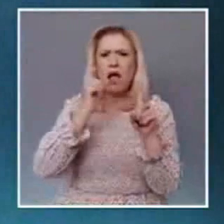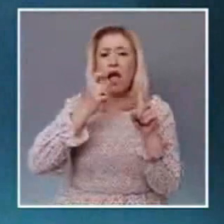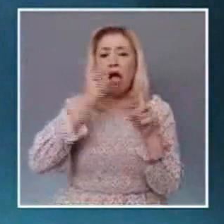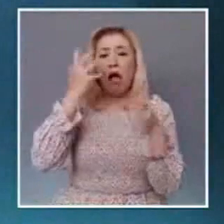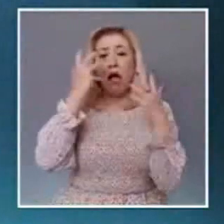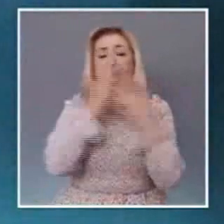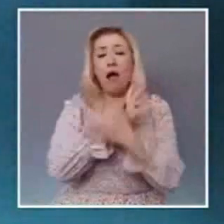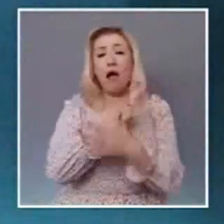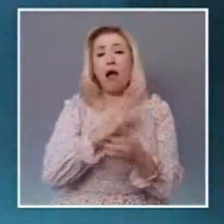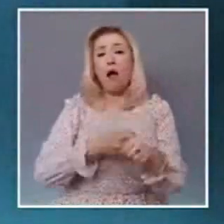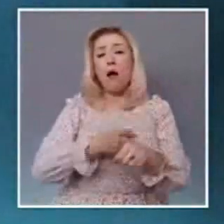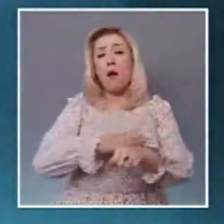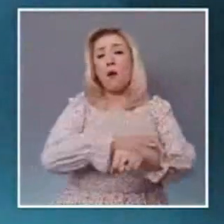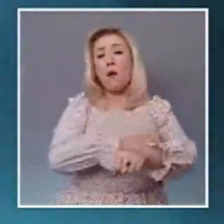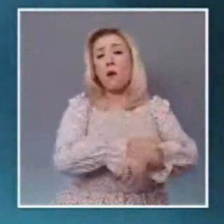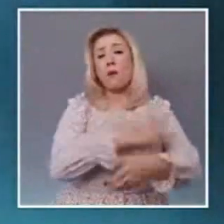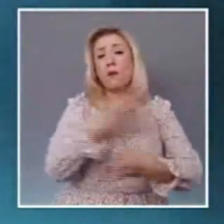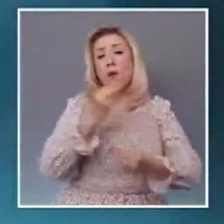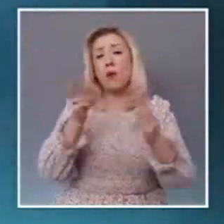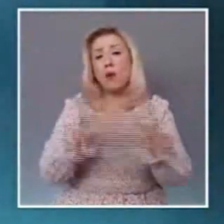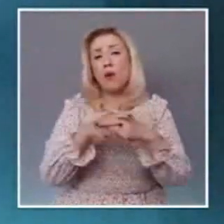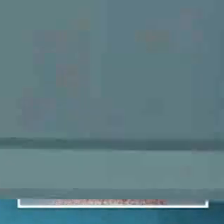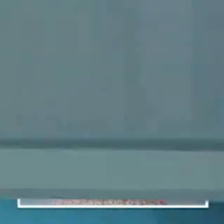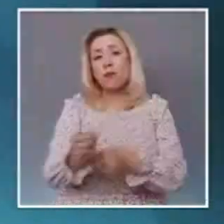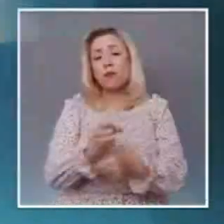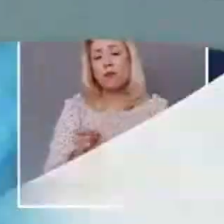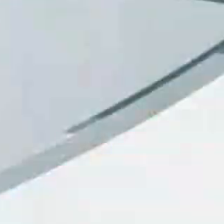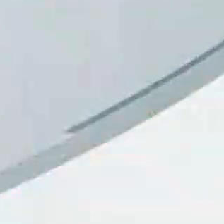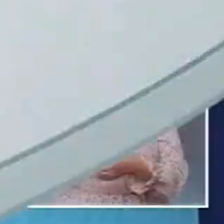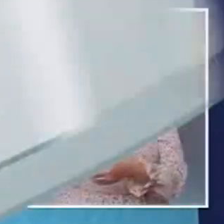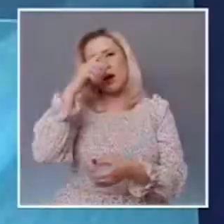verdad a los familiares de la víctima.